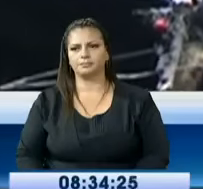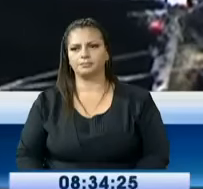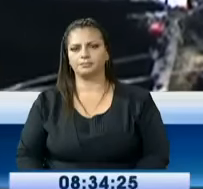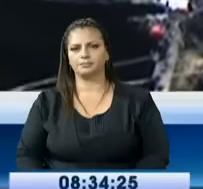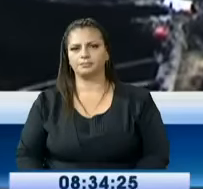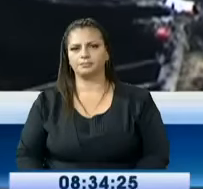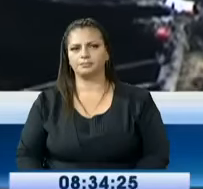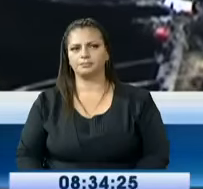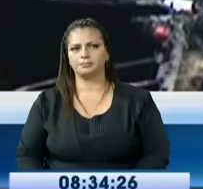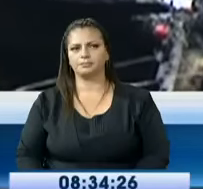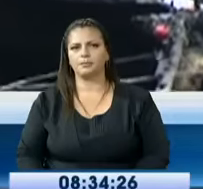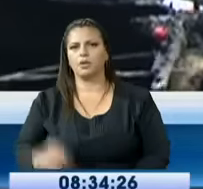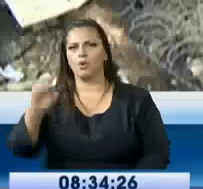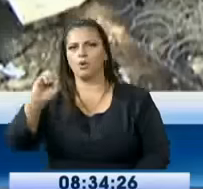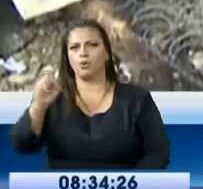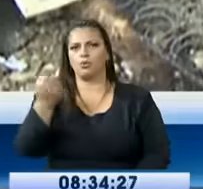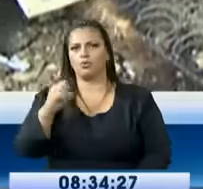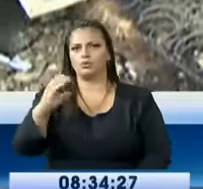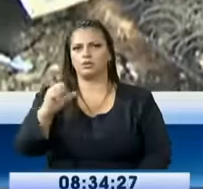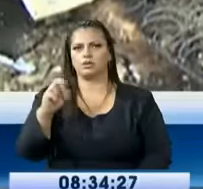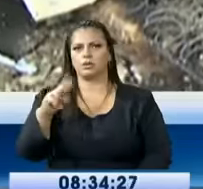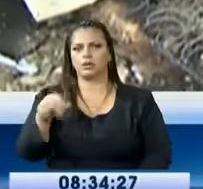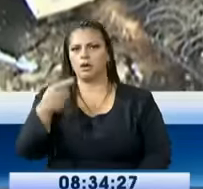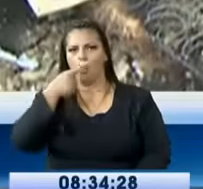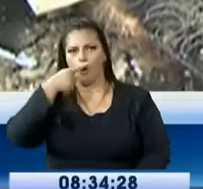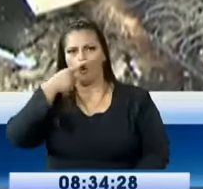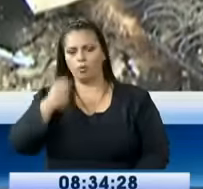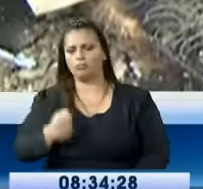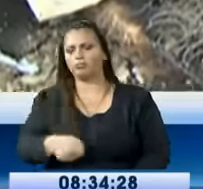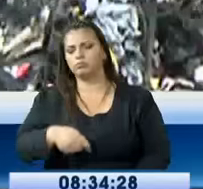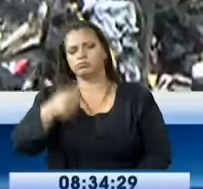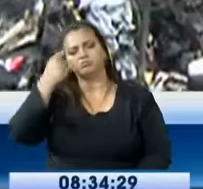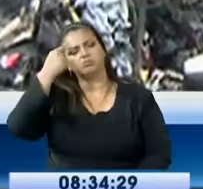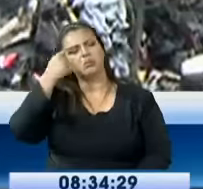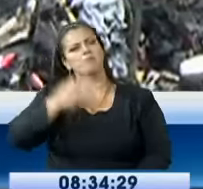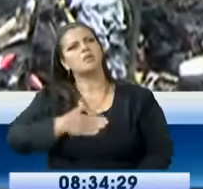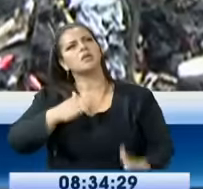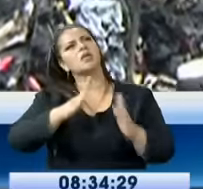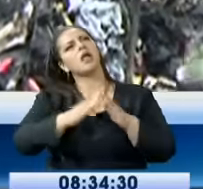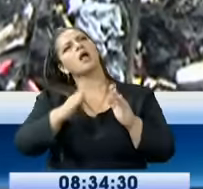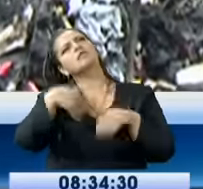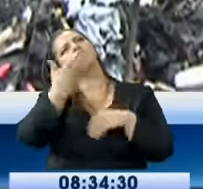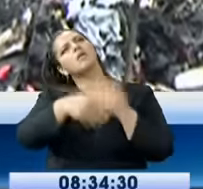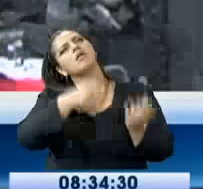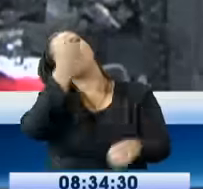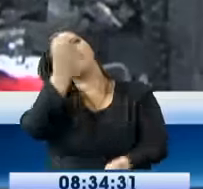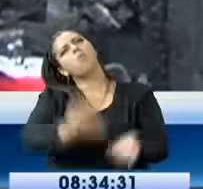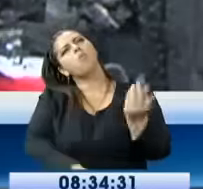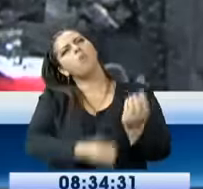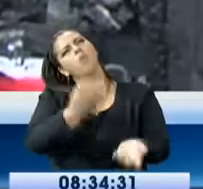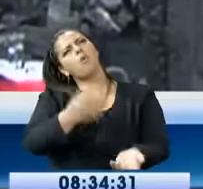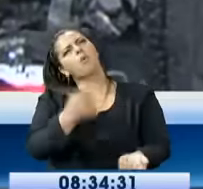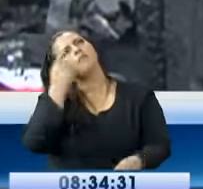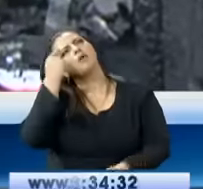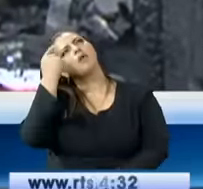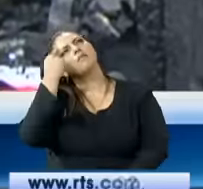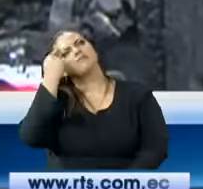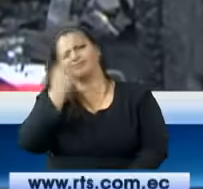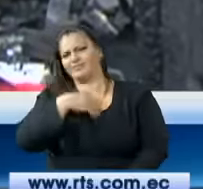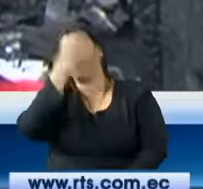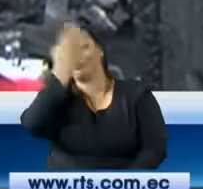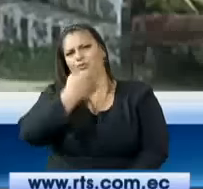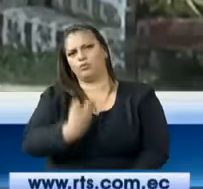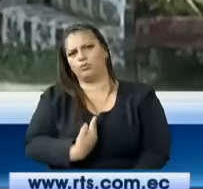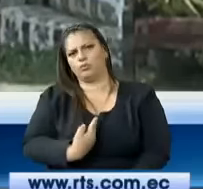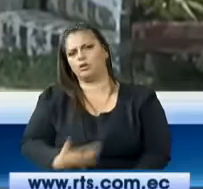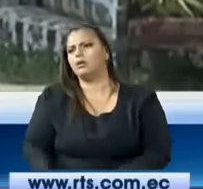Don Oscar jamás imaginó que su casa se reduciría a escombros, mucho menos en época de Navidad. Dice que se encontraba en su trabajo cuando la